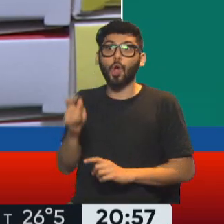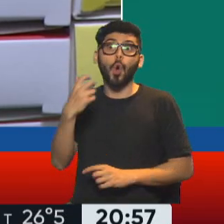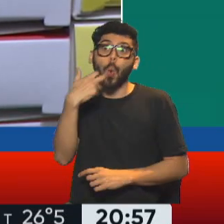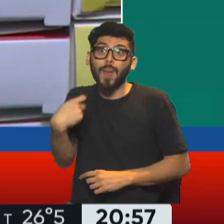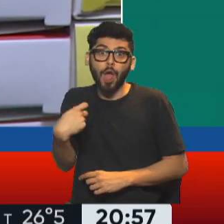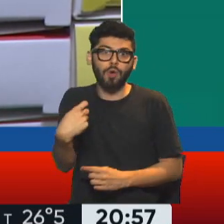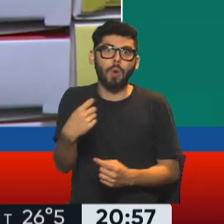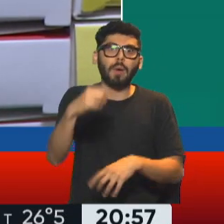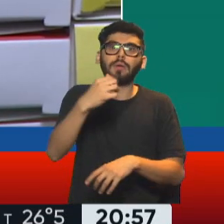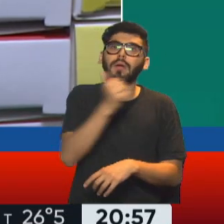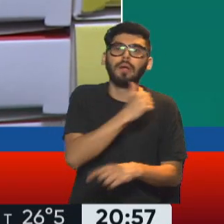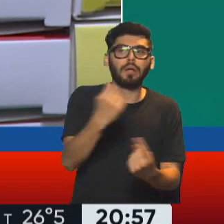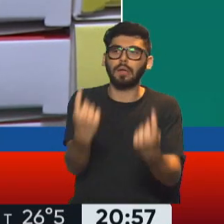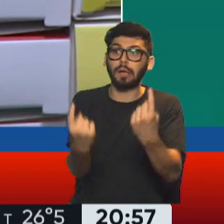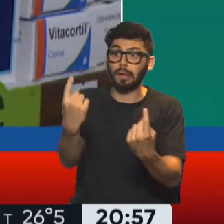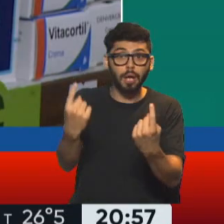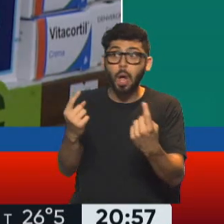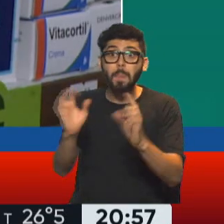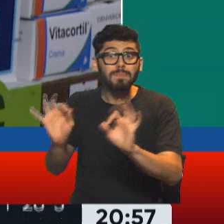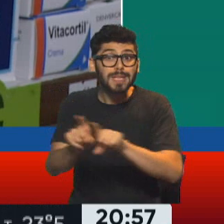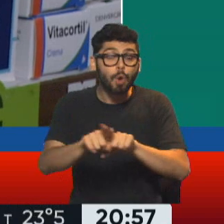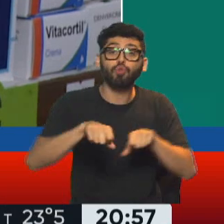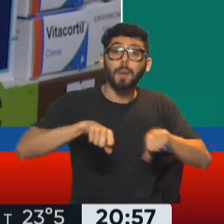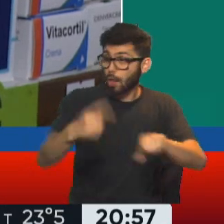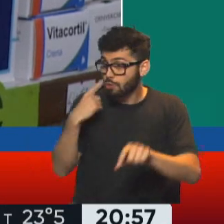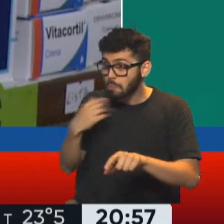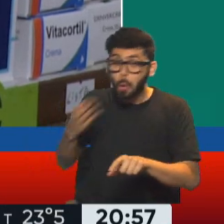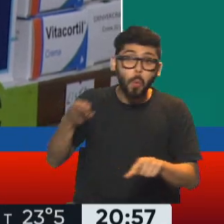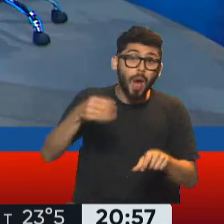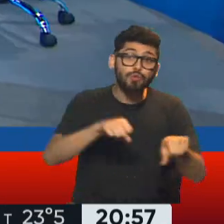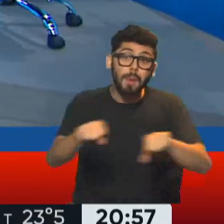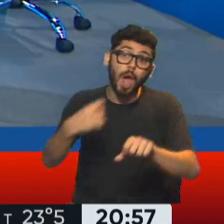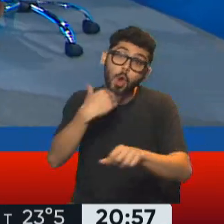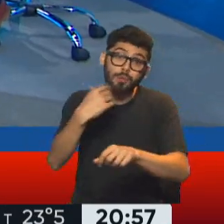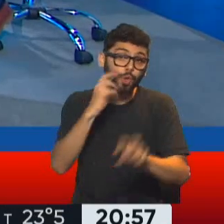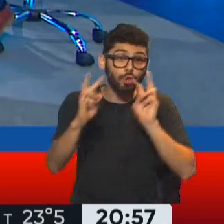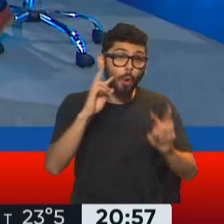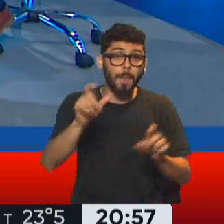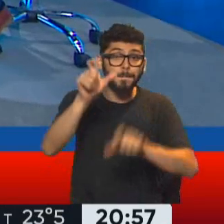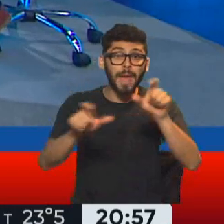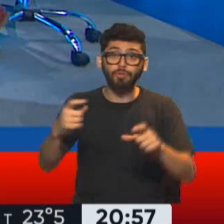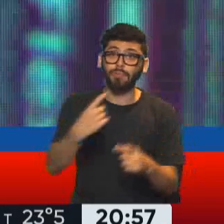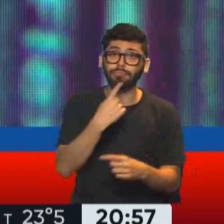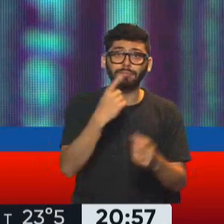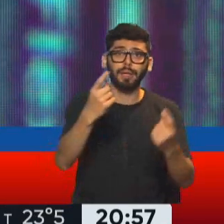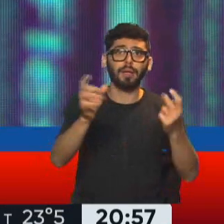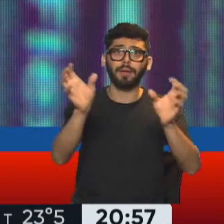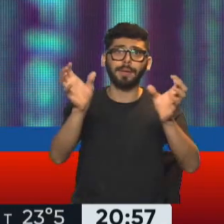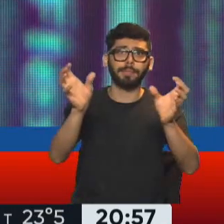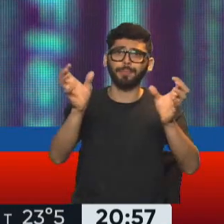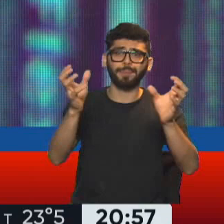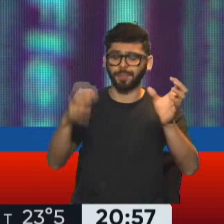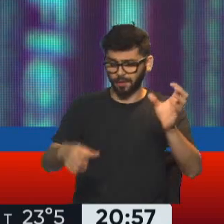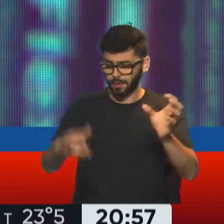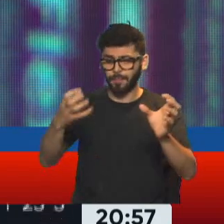y otro, hoy la vemos en la caja del supermercado. Claro. Yo lo veo, no sé si ustedes van al supermercado. Claro, y es muy triste ver a personas eligiendo entre qué pueden llevar y qué tienen que